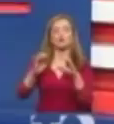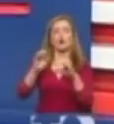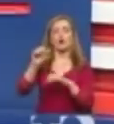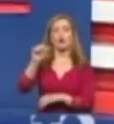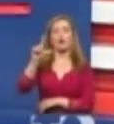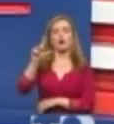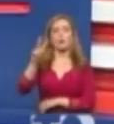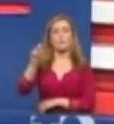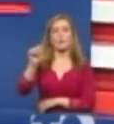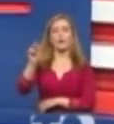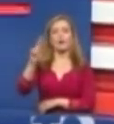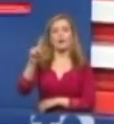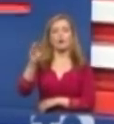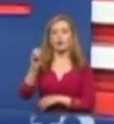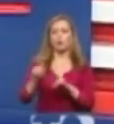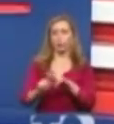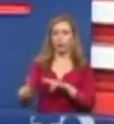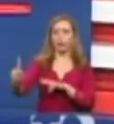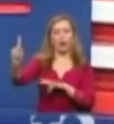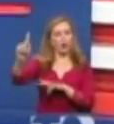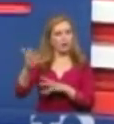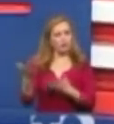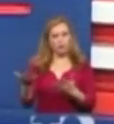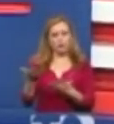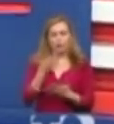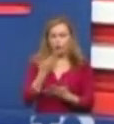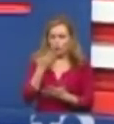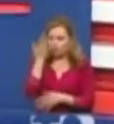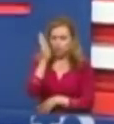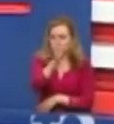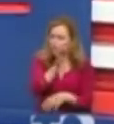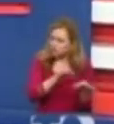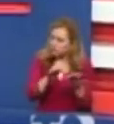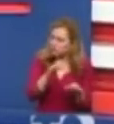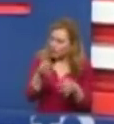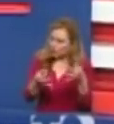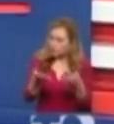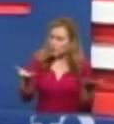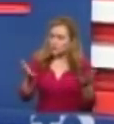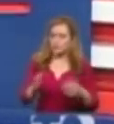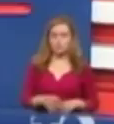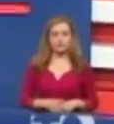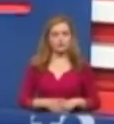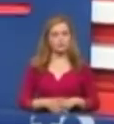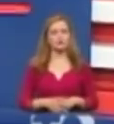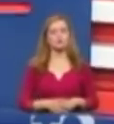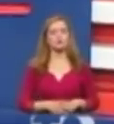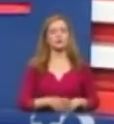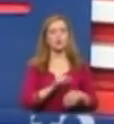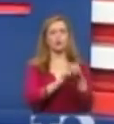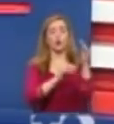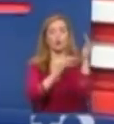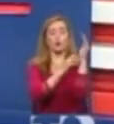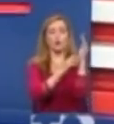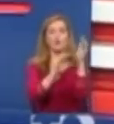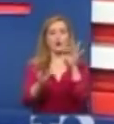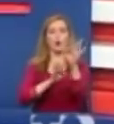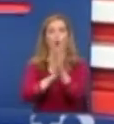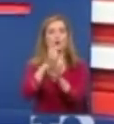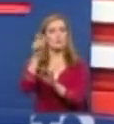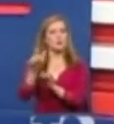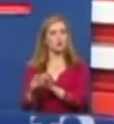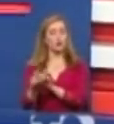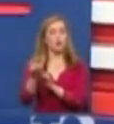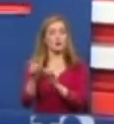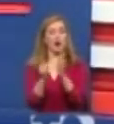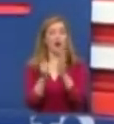omisiones respecto a la fuga de Fernando Alvarado. El grillete lo pudo haber usado otra persona y se registran más de 200 alertas que no se avisaron